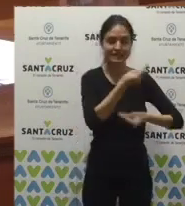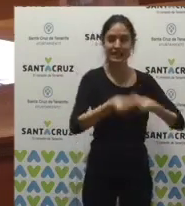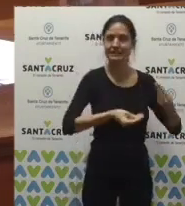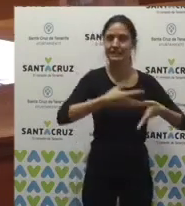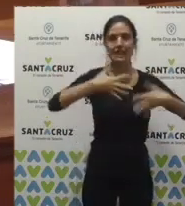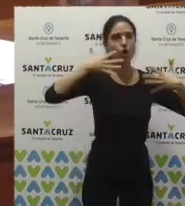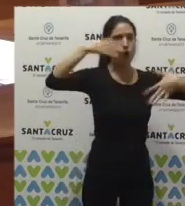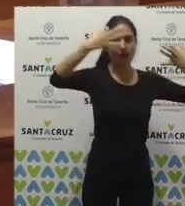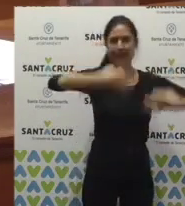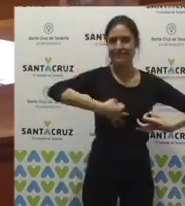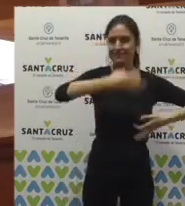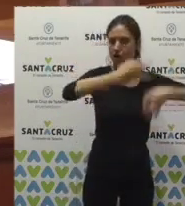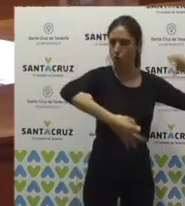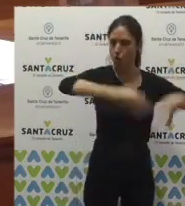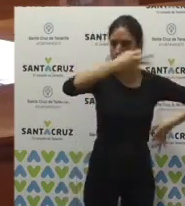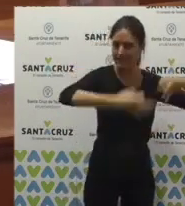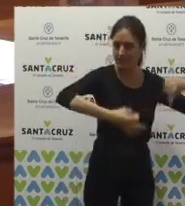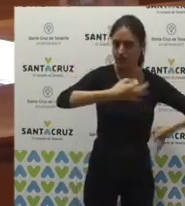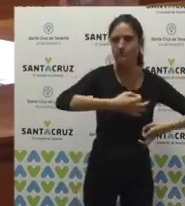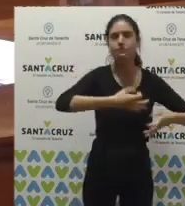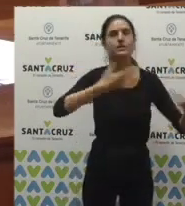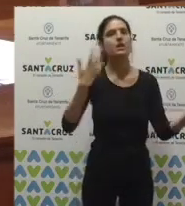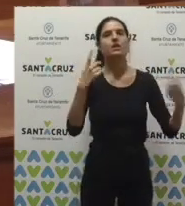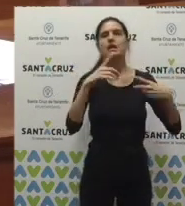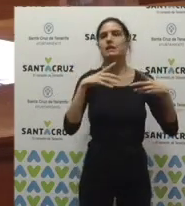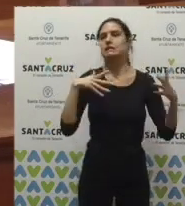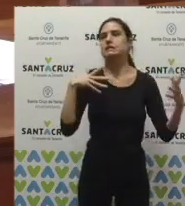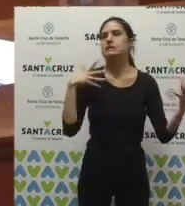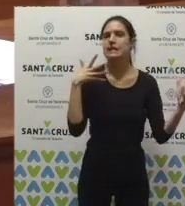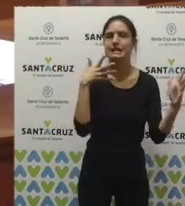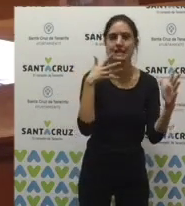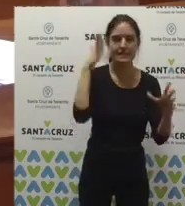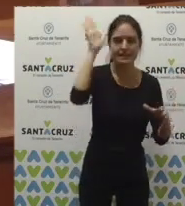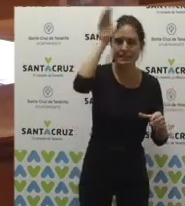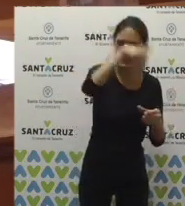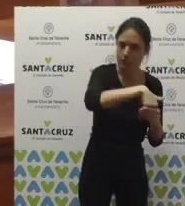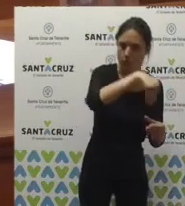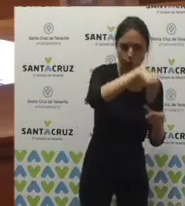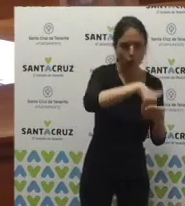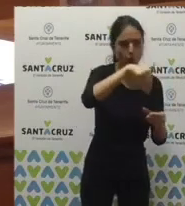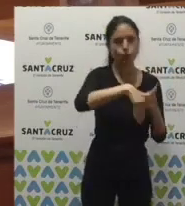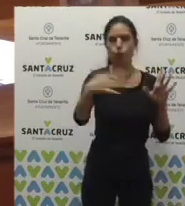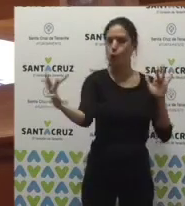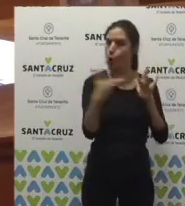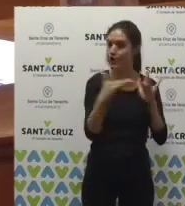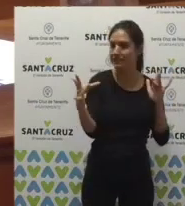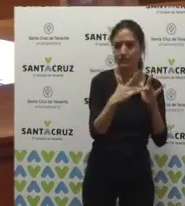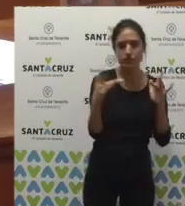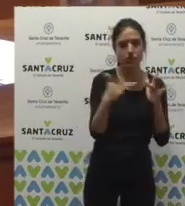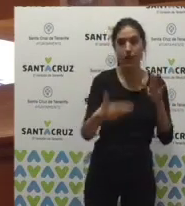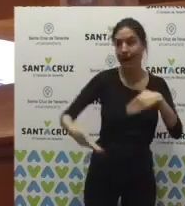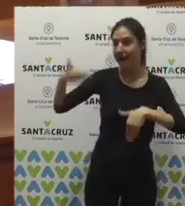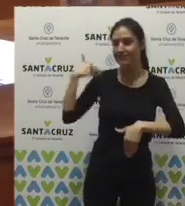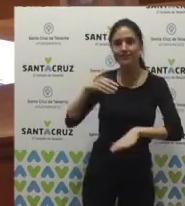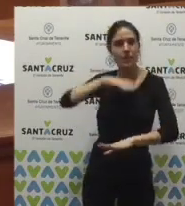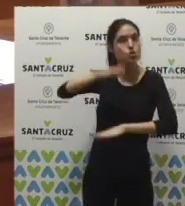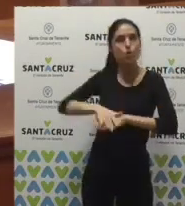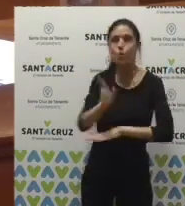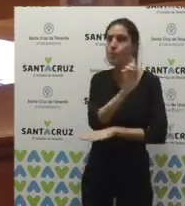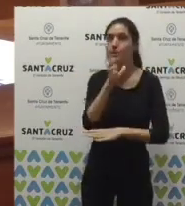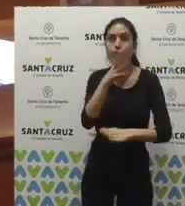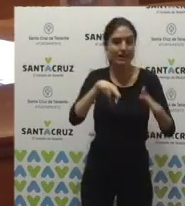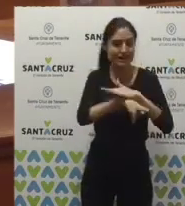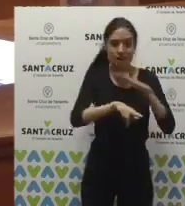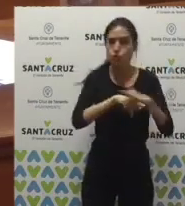de sentido de voto de conexión y demás no se cumplían porque no teníamos los instrumentos